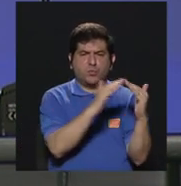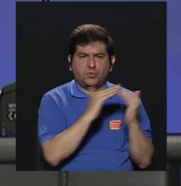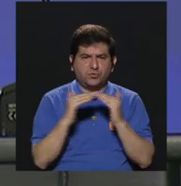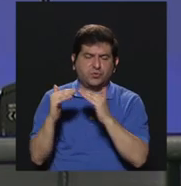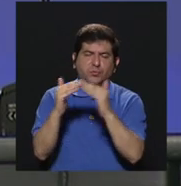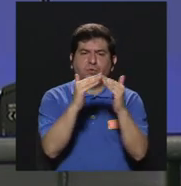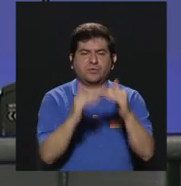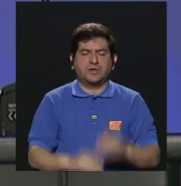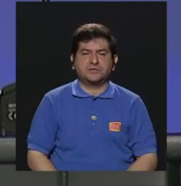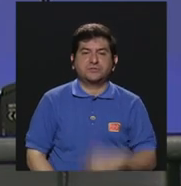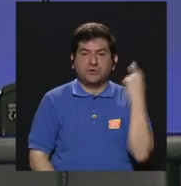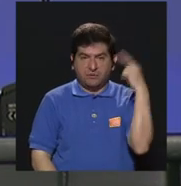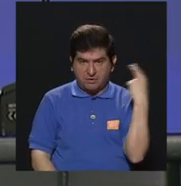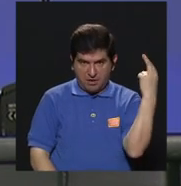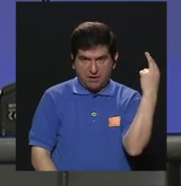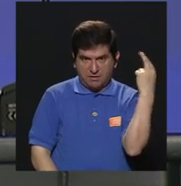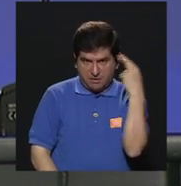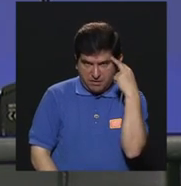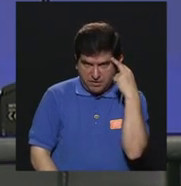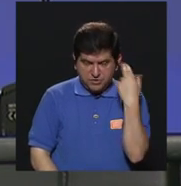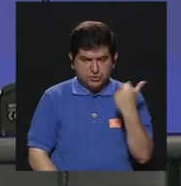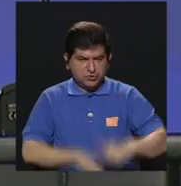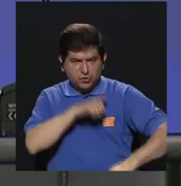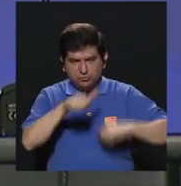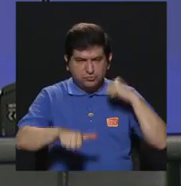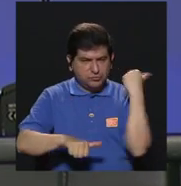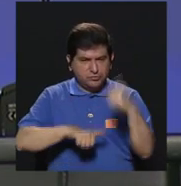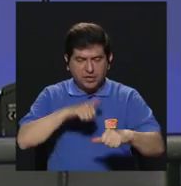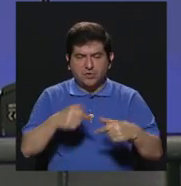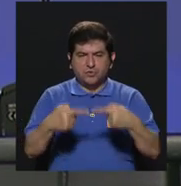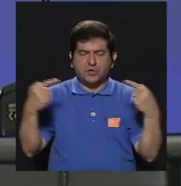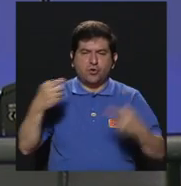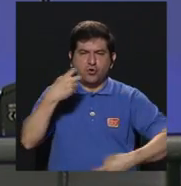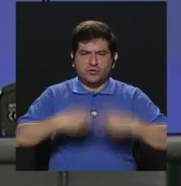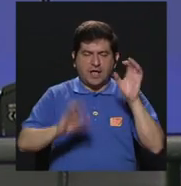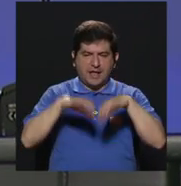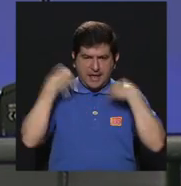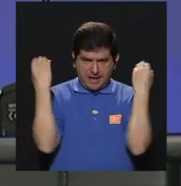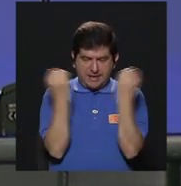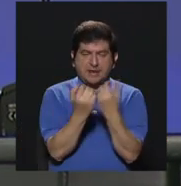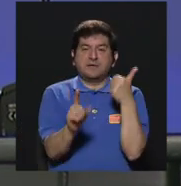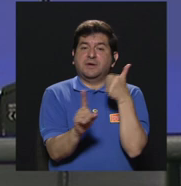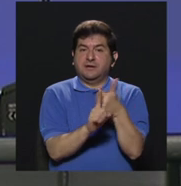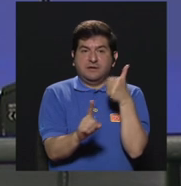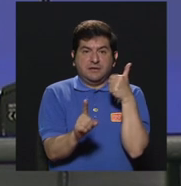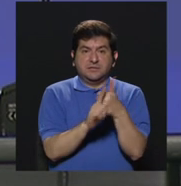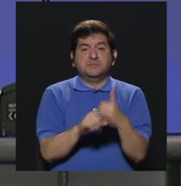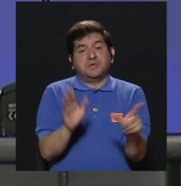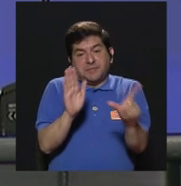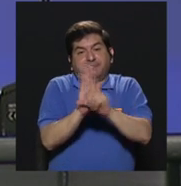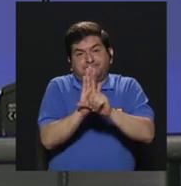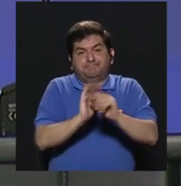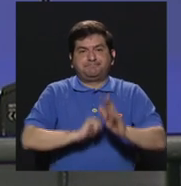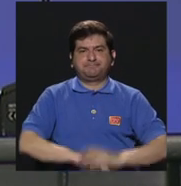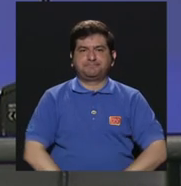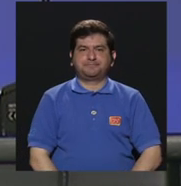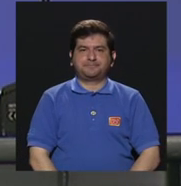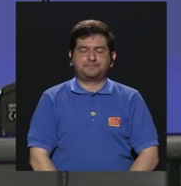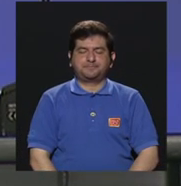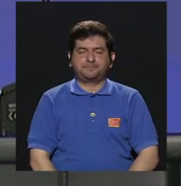población con motivo de la lucha contra el crimen organizado, que en sí misma es legítima.